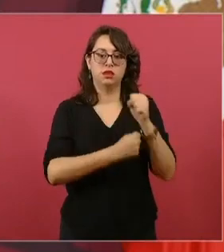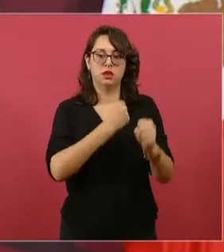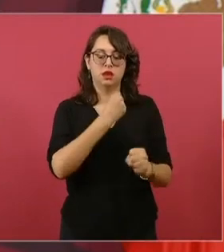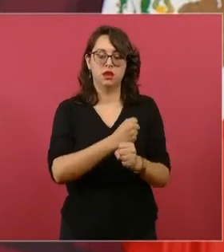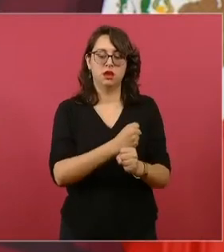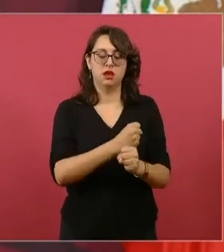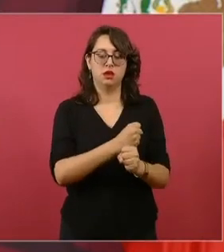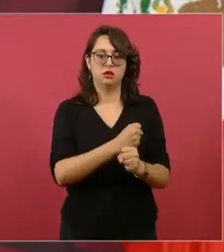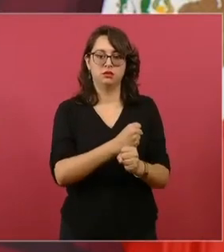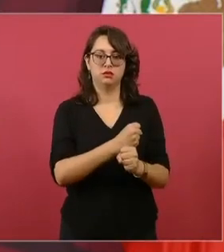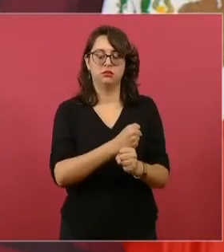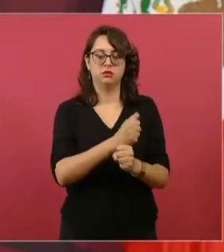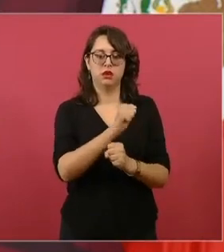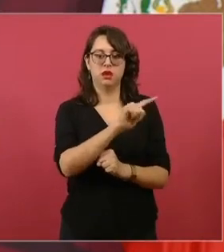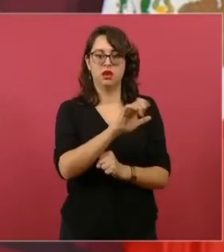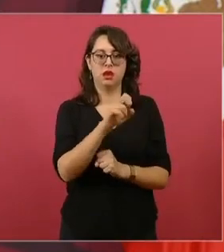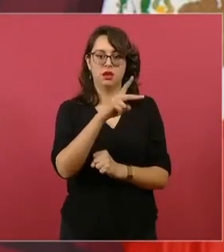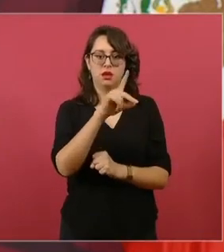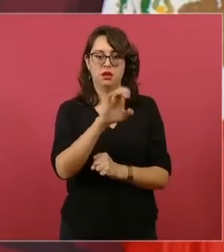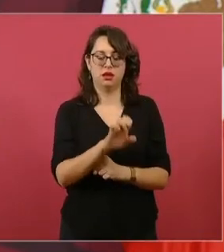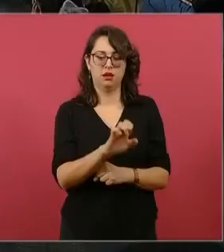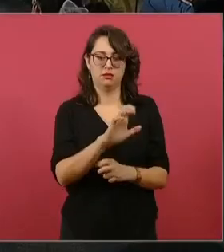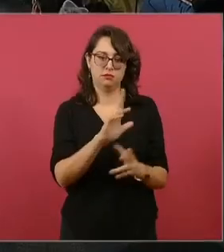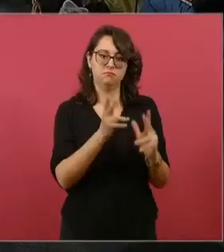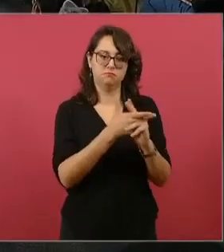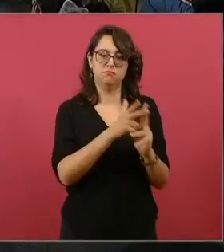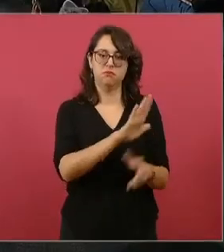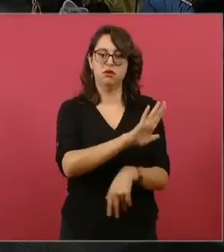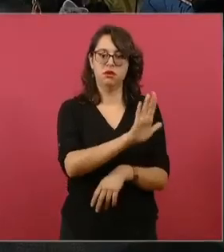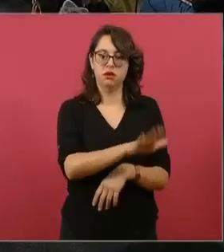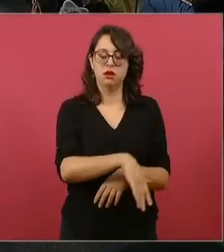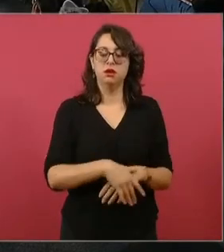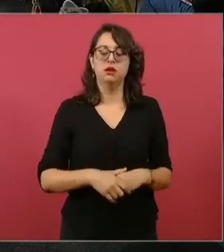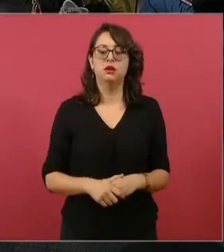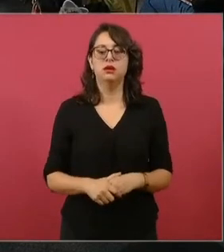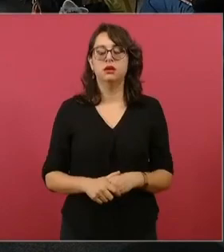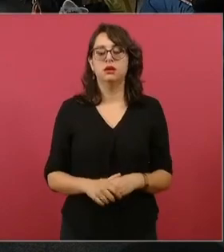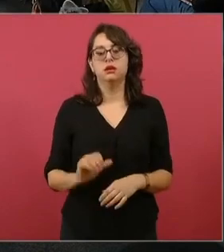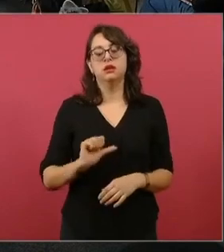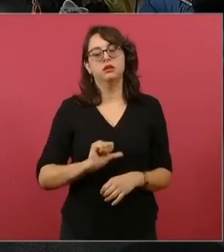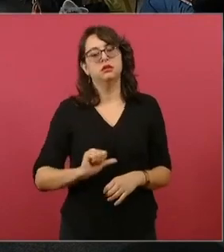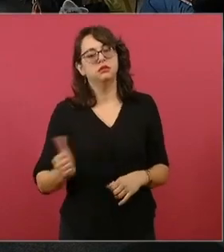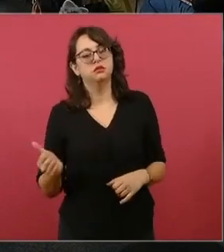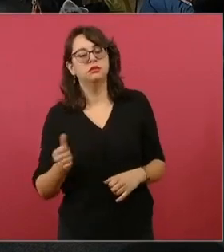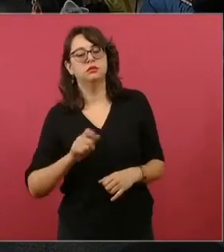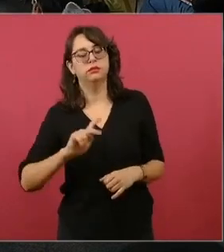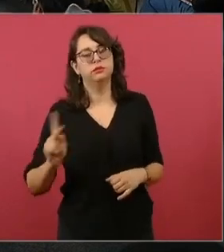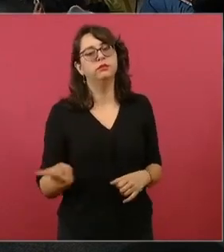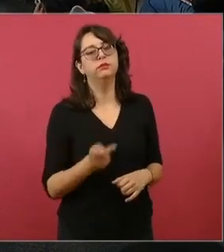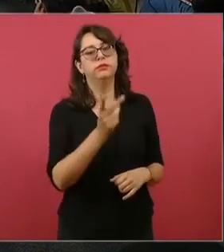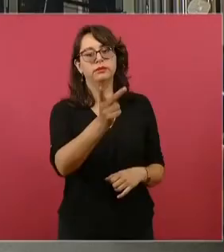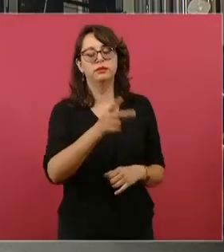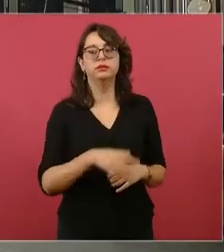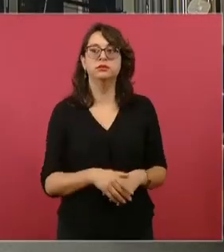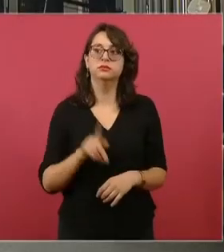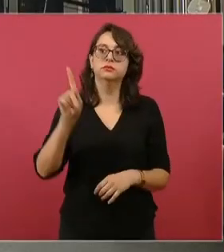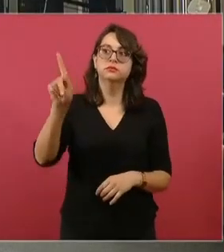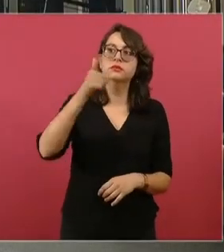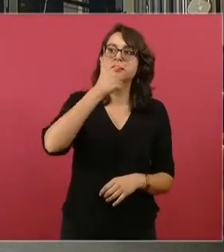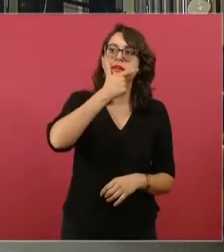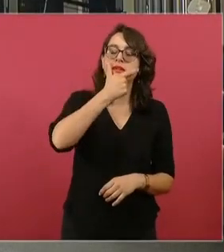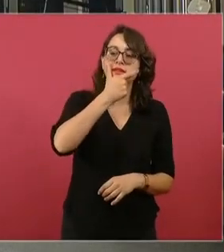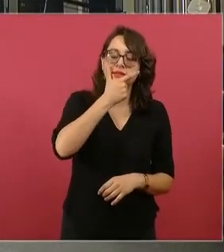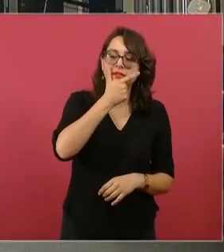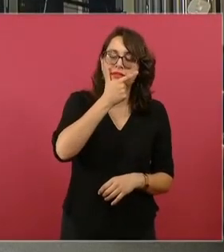de Salvador Allende. Gracias, señor presidente. Y para terminar, sé que ahorita estaba comentando una de mis compañeras que preguntó, sabe que el Reino Unido hizo un